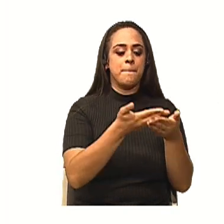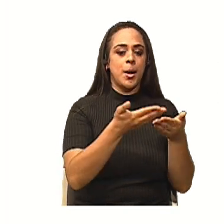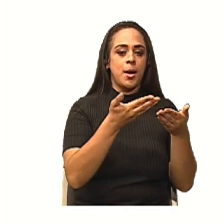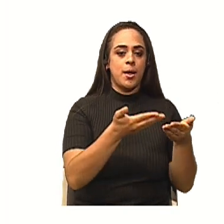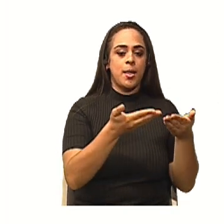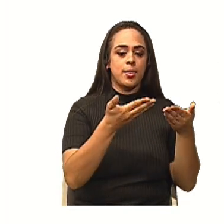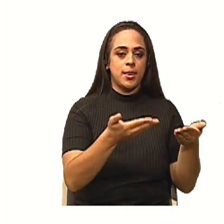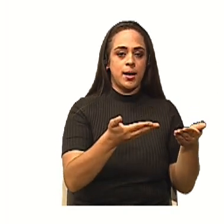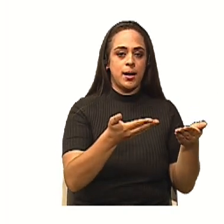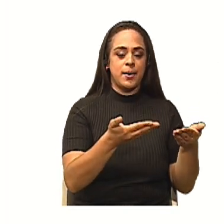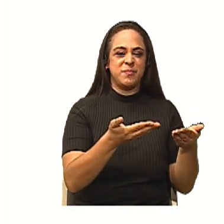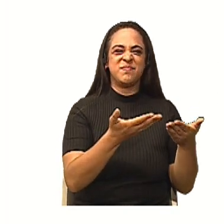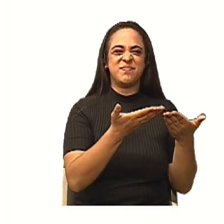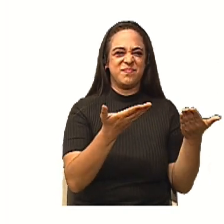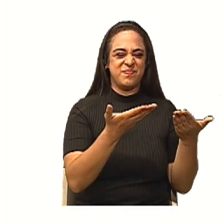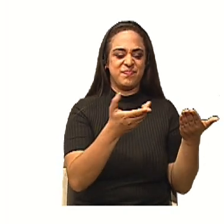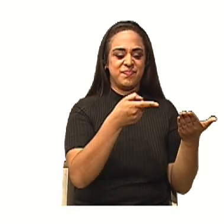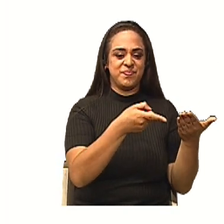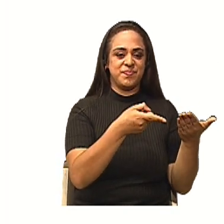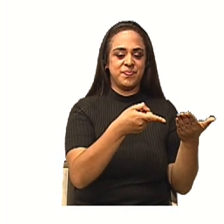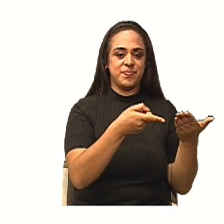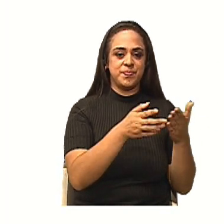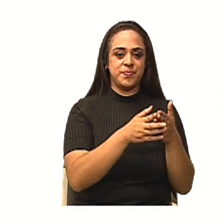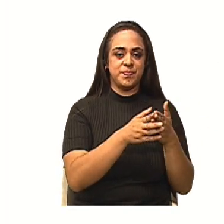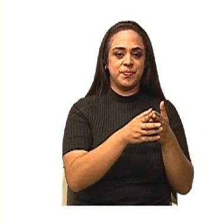dos tipos, que son